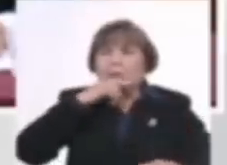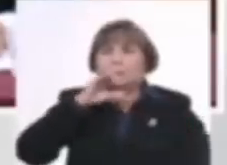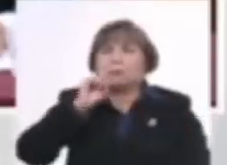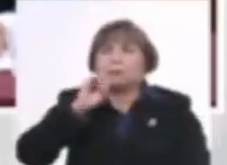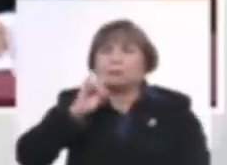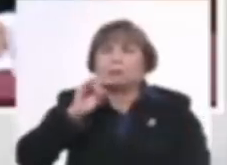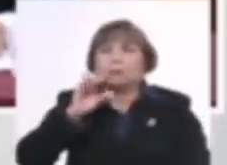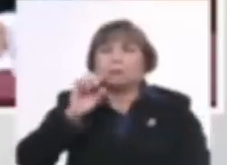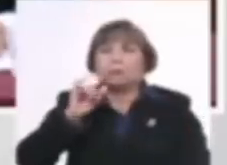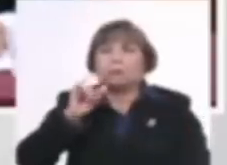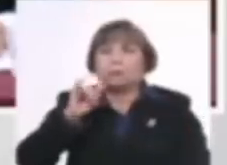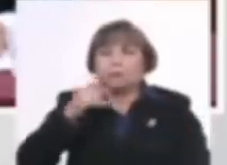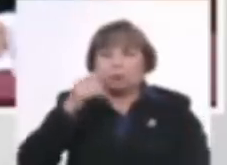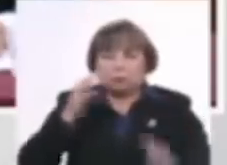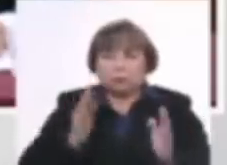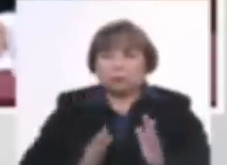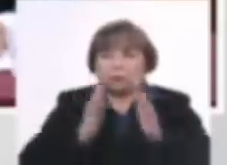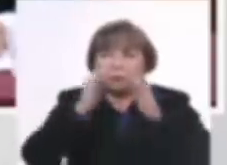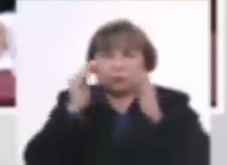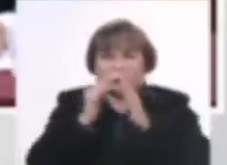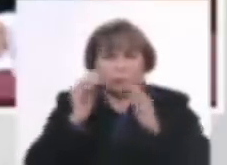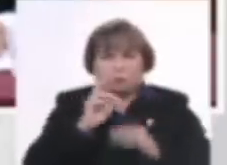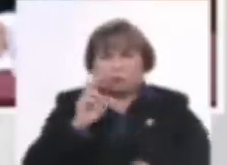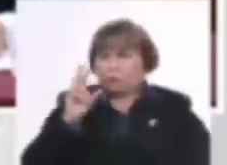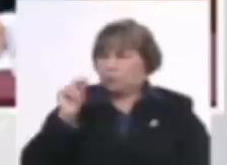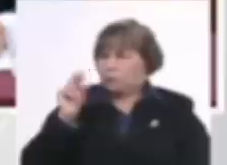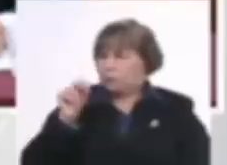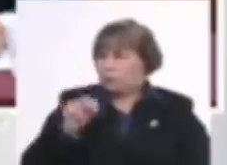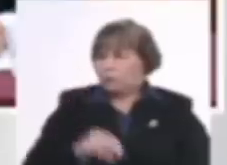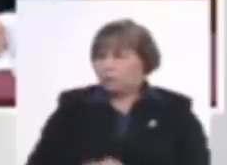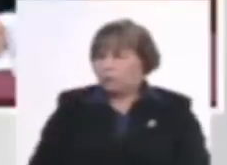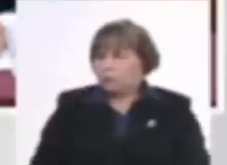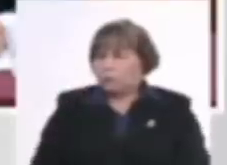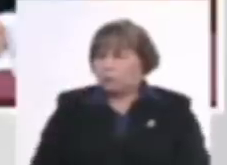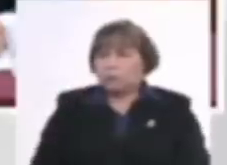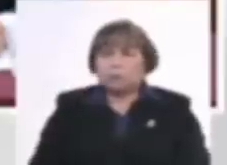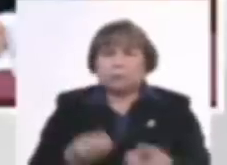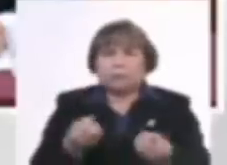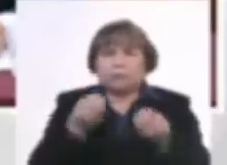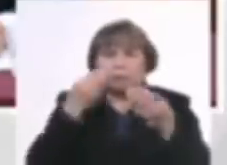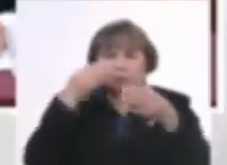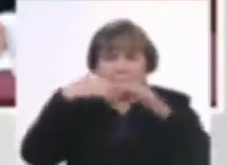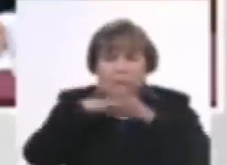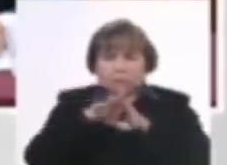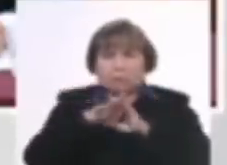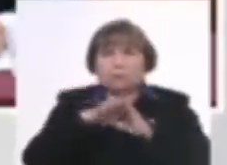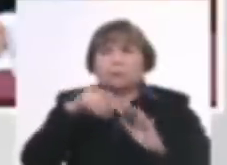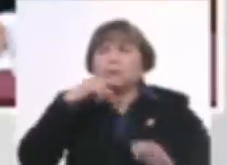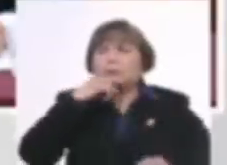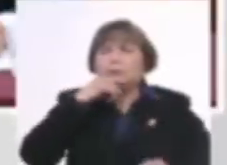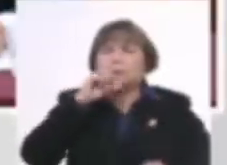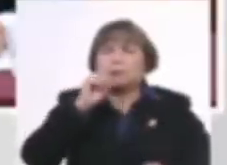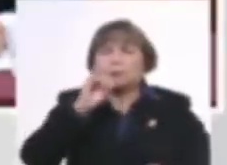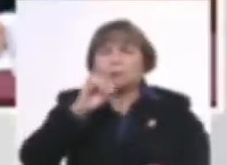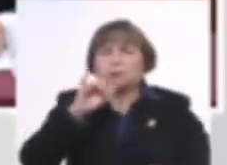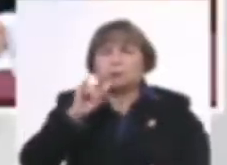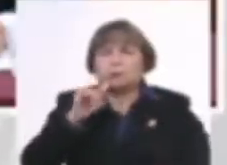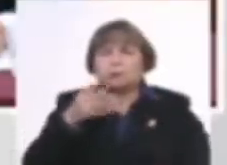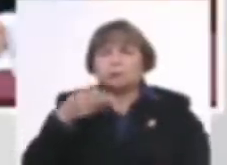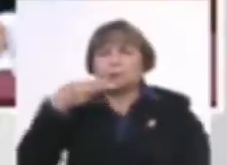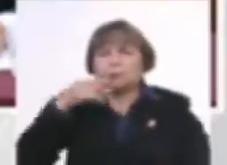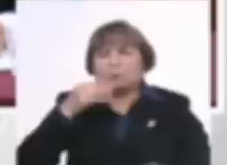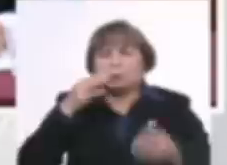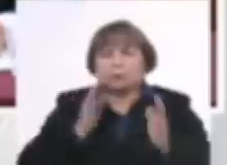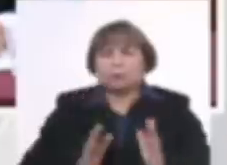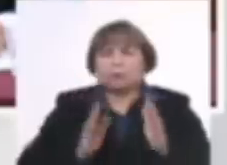Susy Díaz Mamá reside en Palacio? No. ¿Cuántas veces ingresó la señorita Susy Díaz Mamá